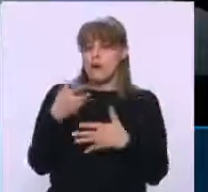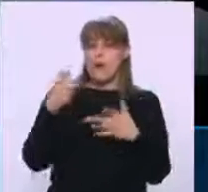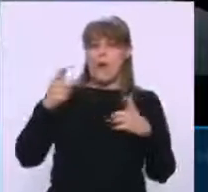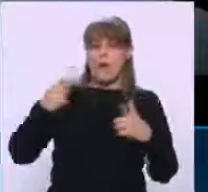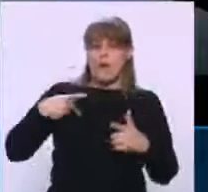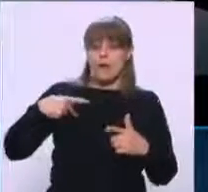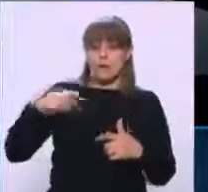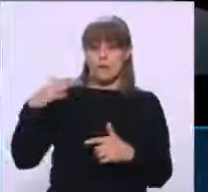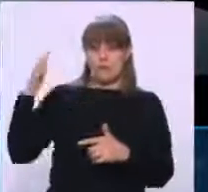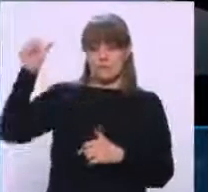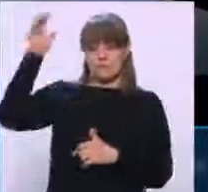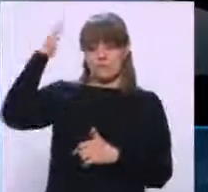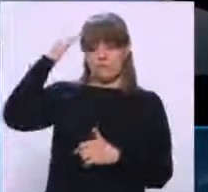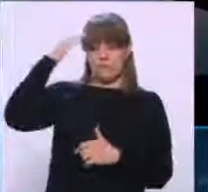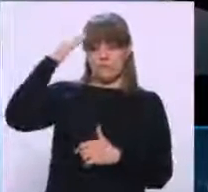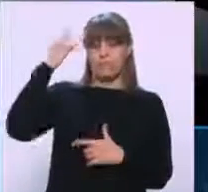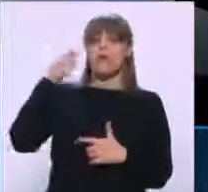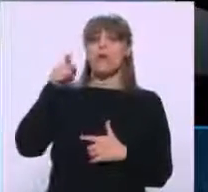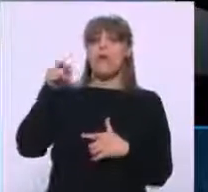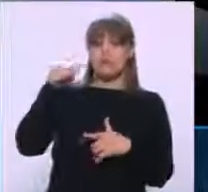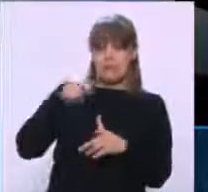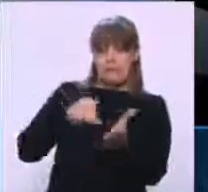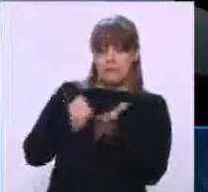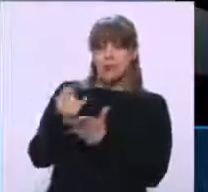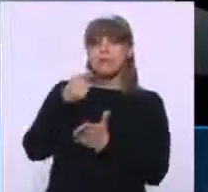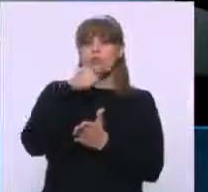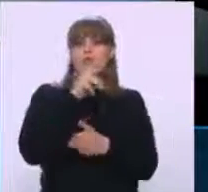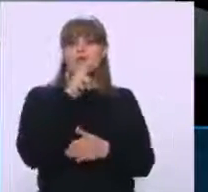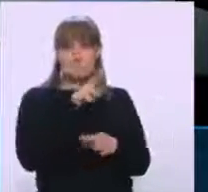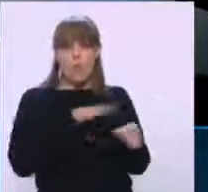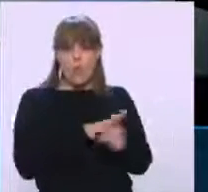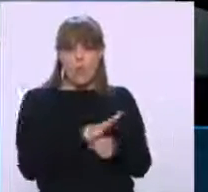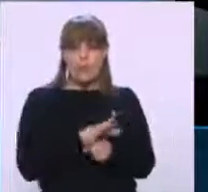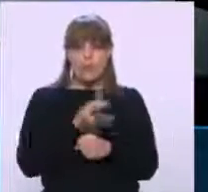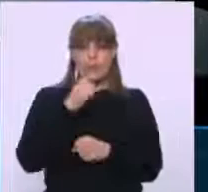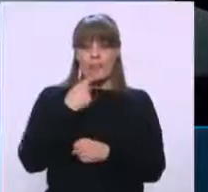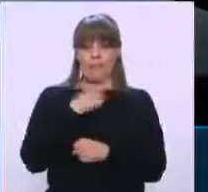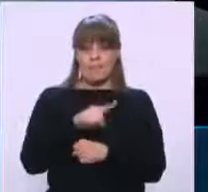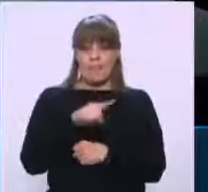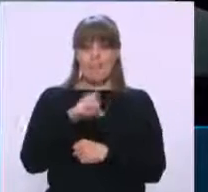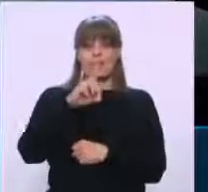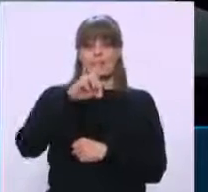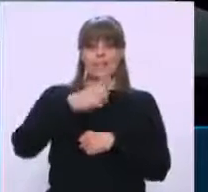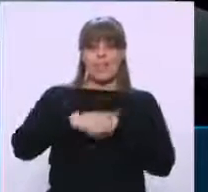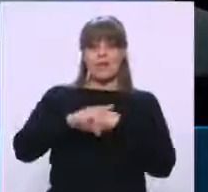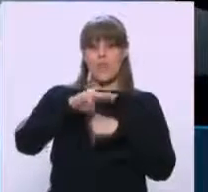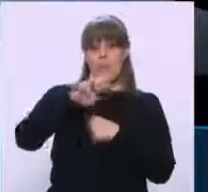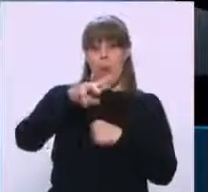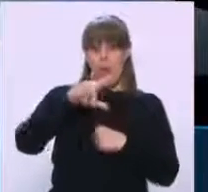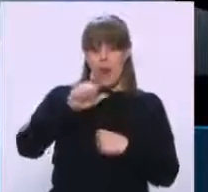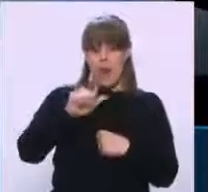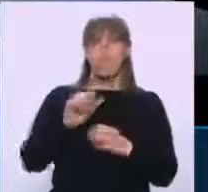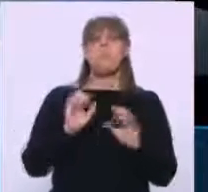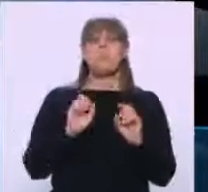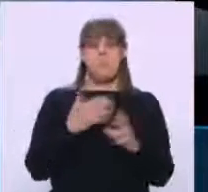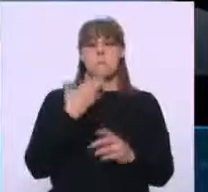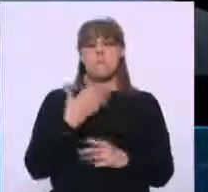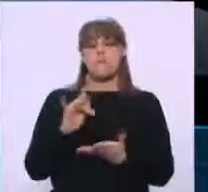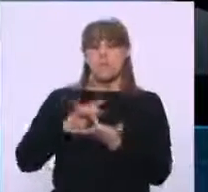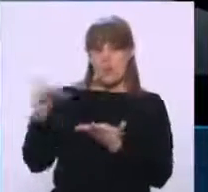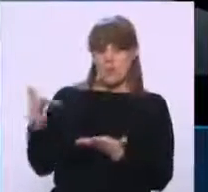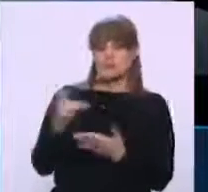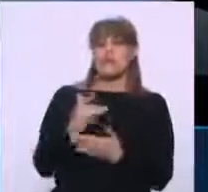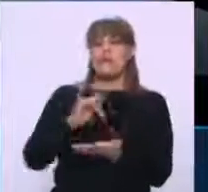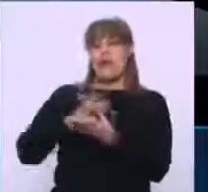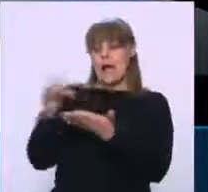ellas. Demanda por daño moral. Exacto. Arturo Ávila, gracias por estar con nosotros esta noche. Les aprecio mucho y gracias